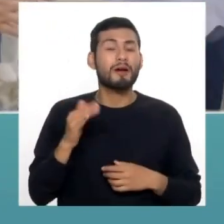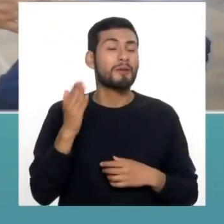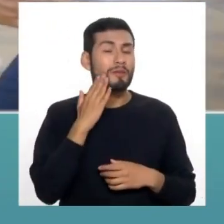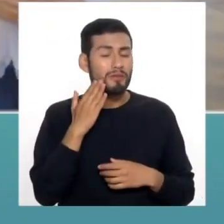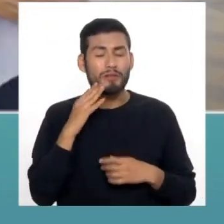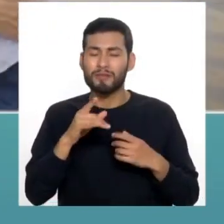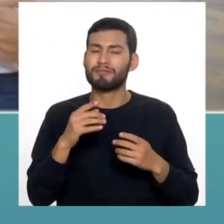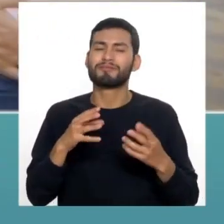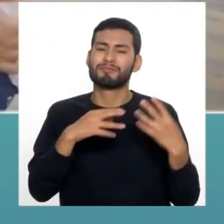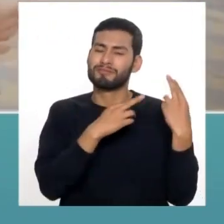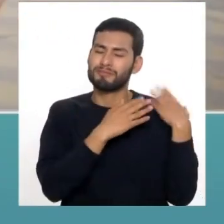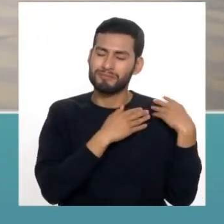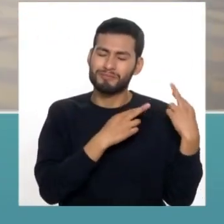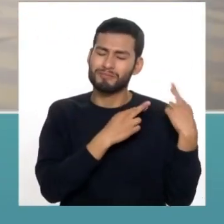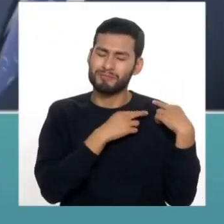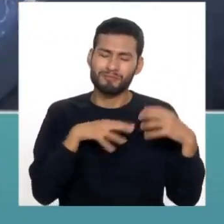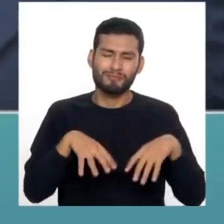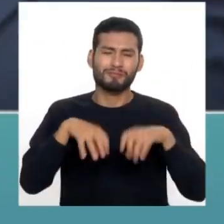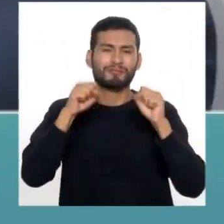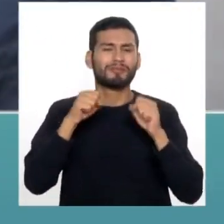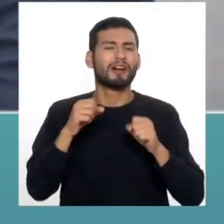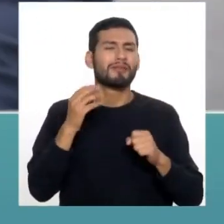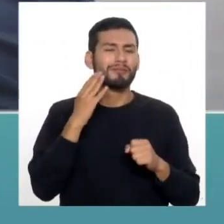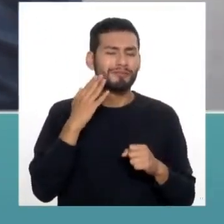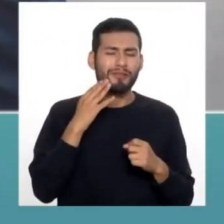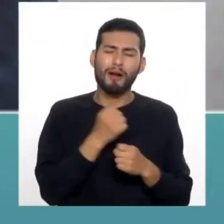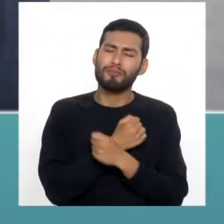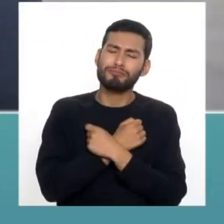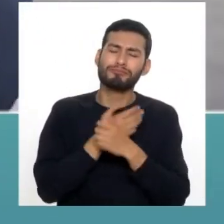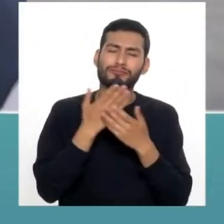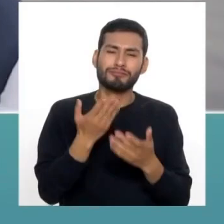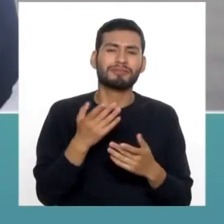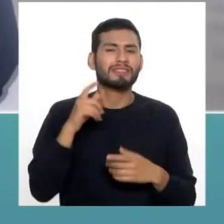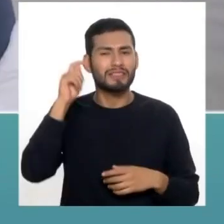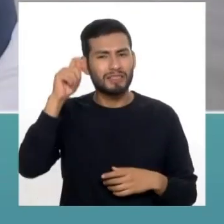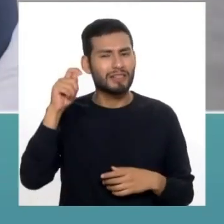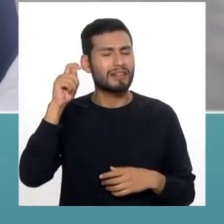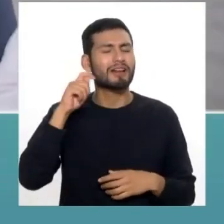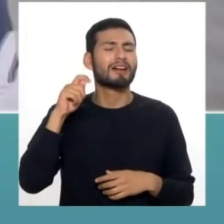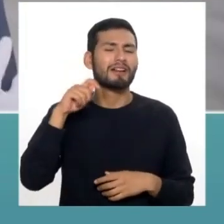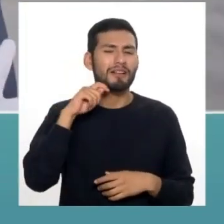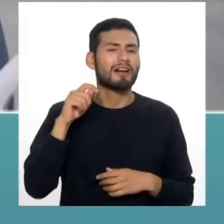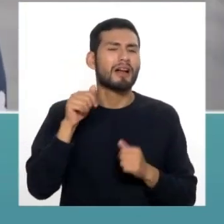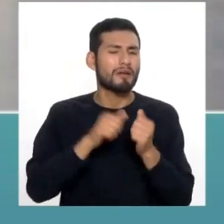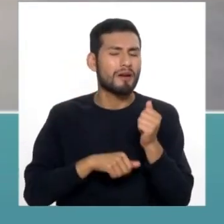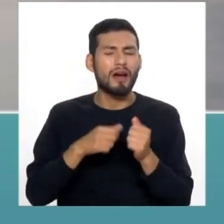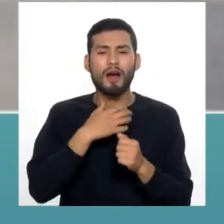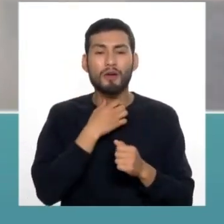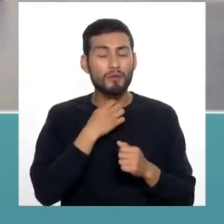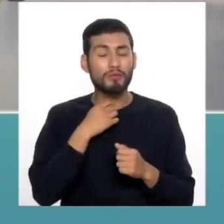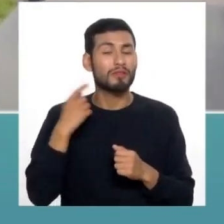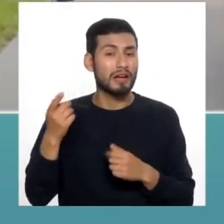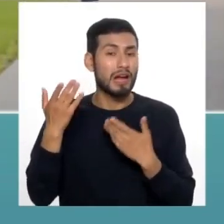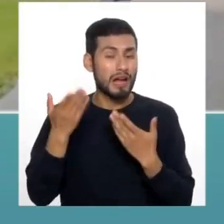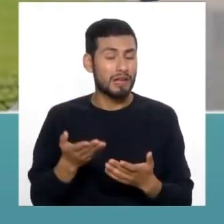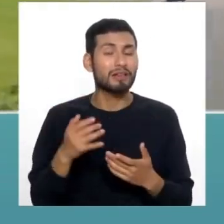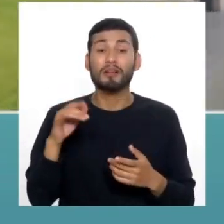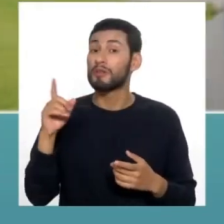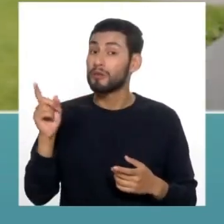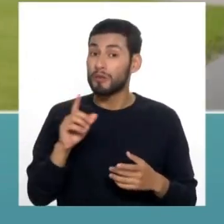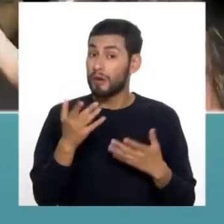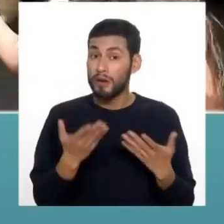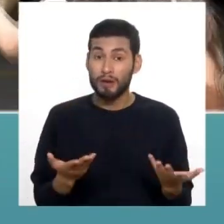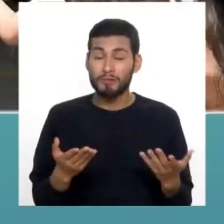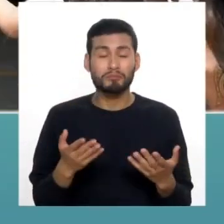han asumido la paternidad con mucho, mucho amor, a los tíos, a los hermanos, a abuelos, a aquellos que están presentes y a los que no,